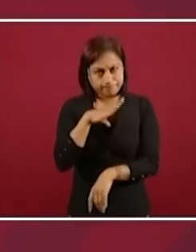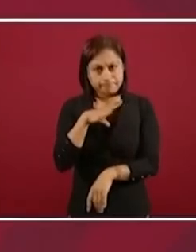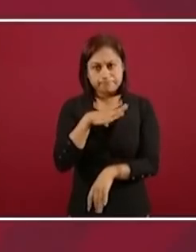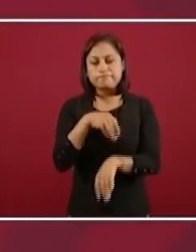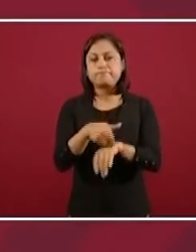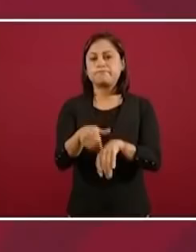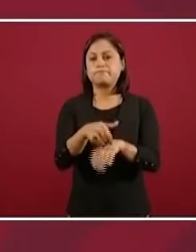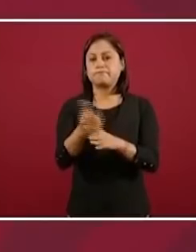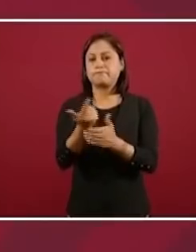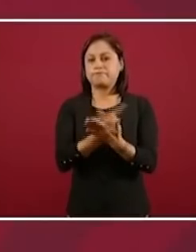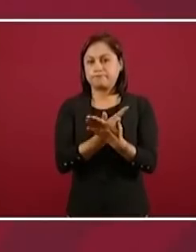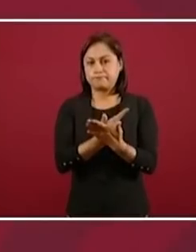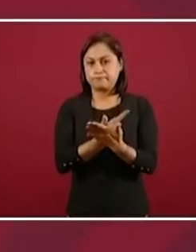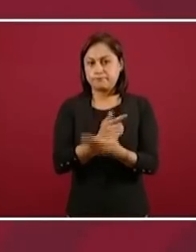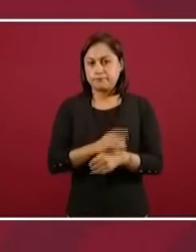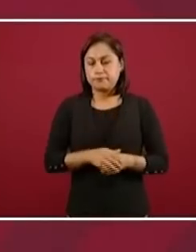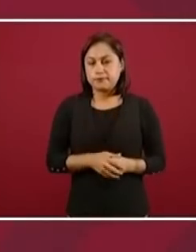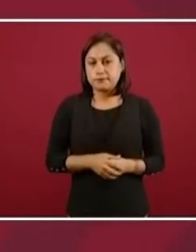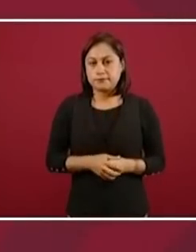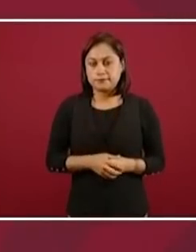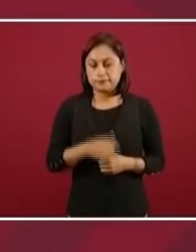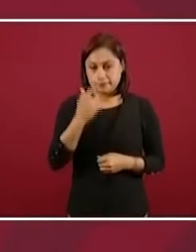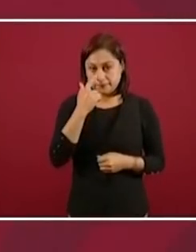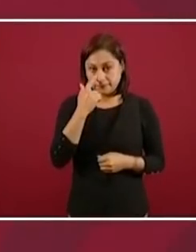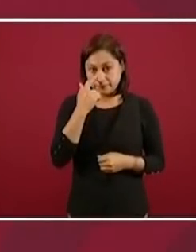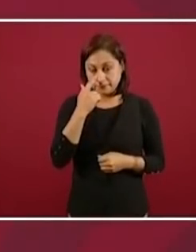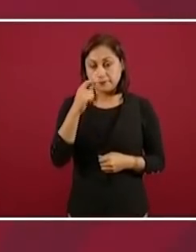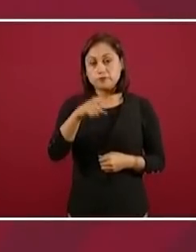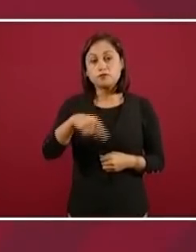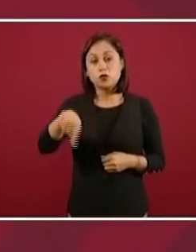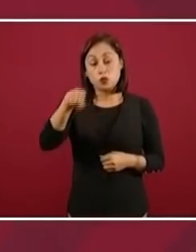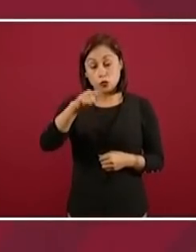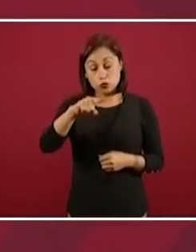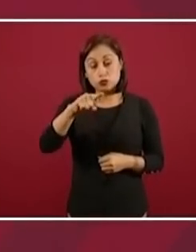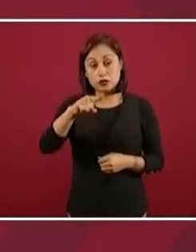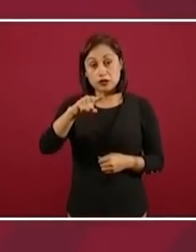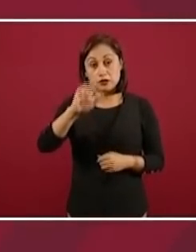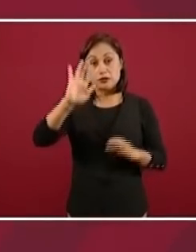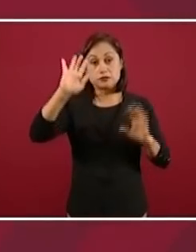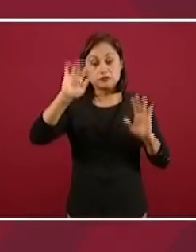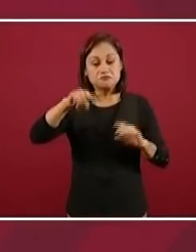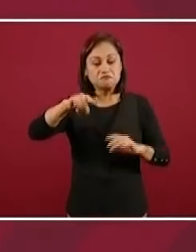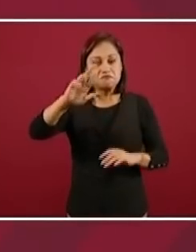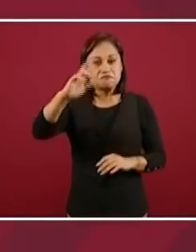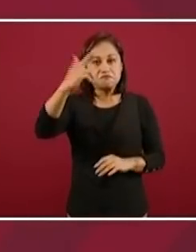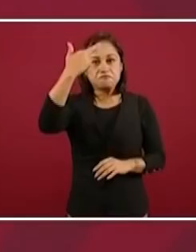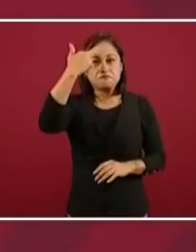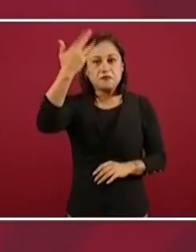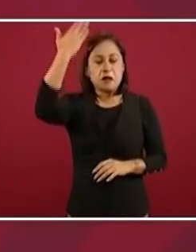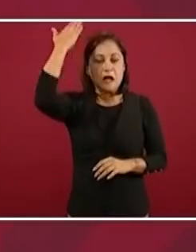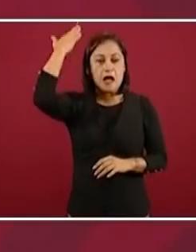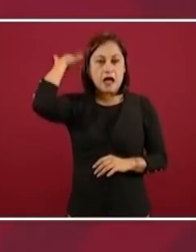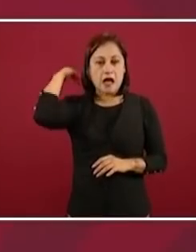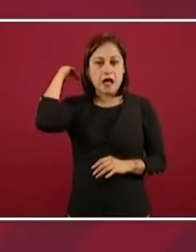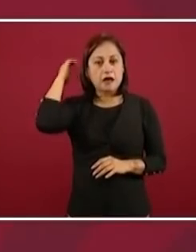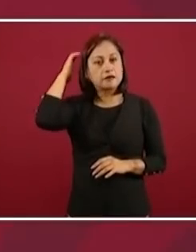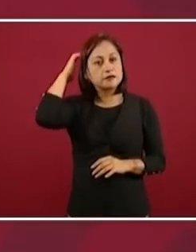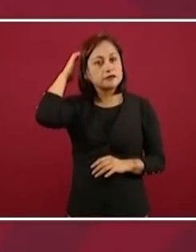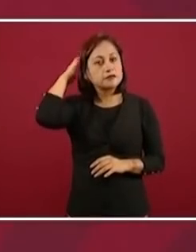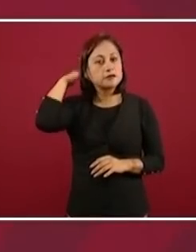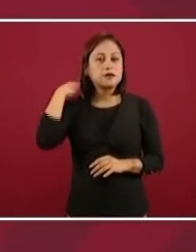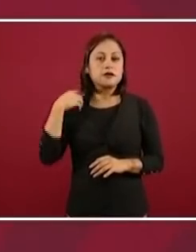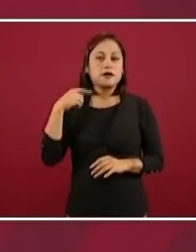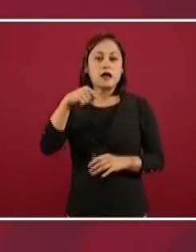y ustedes se acuerdan de como estaba tan difícil la